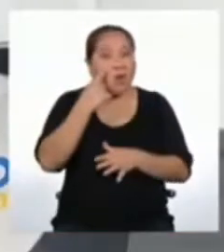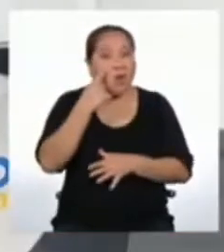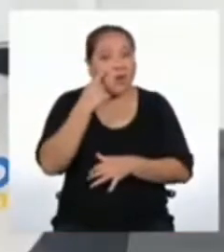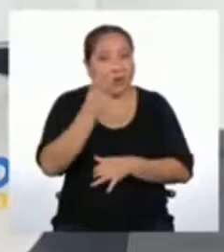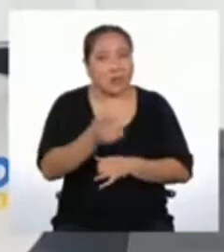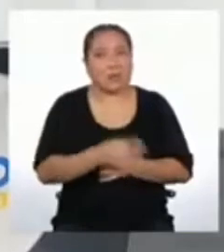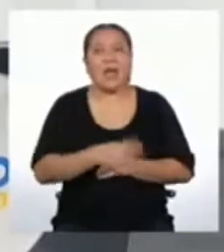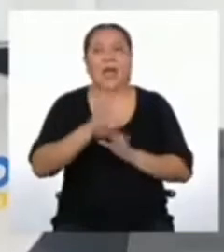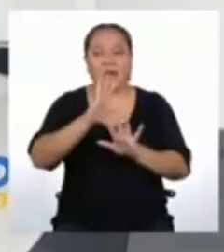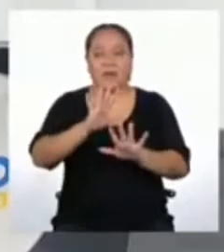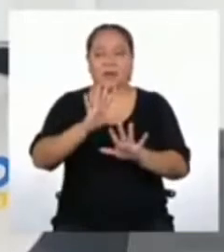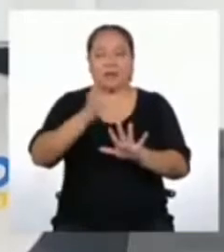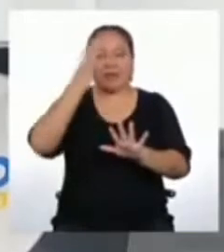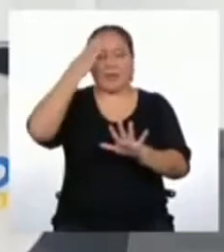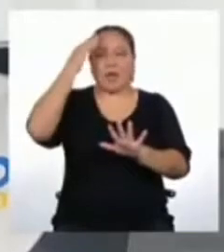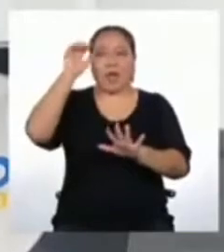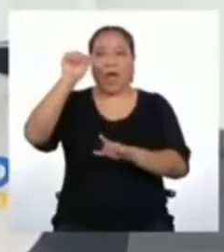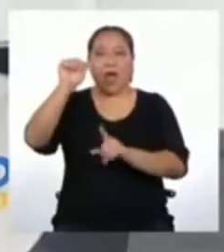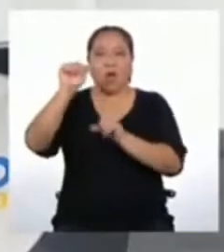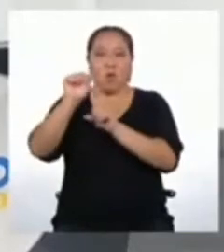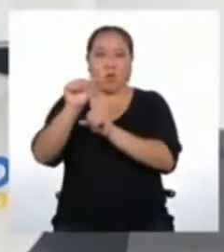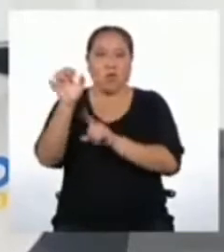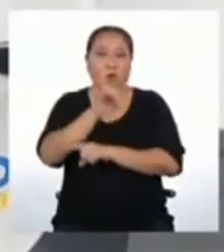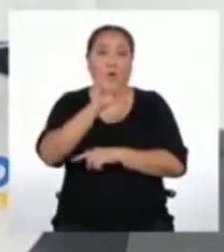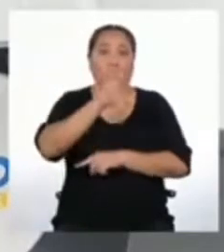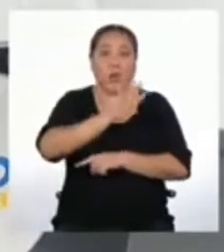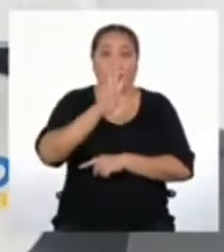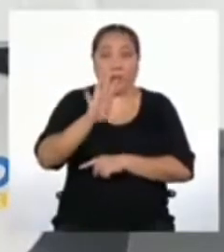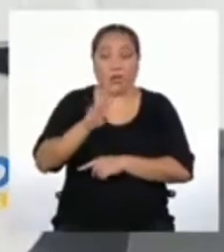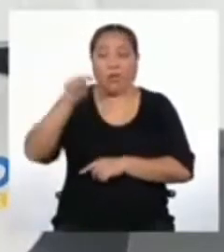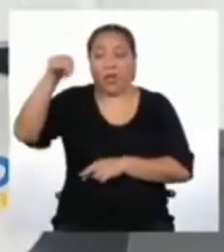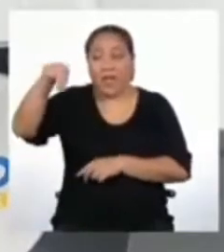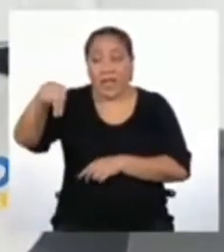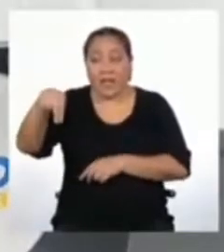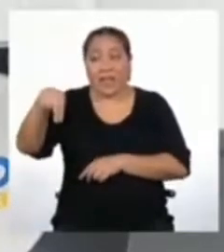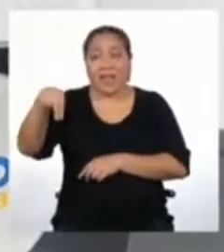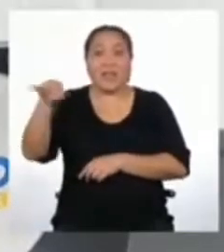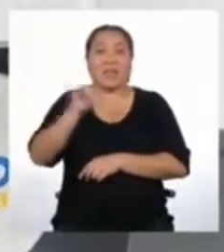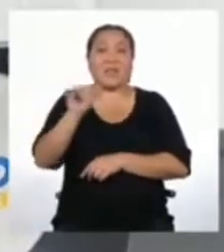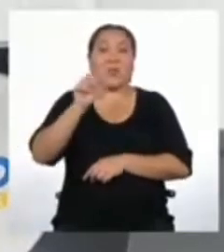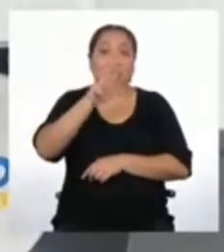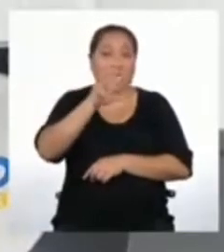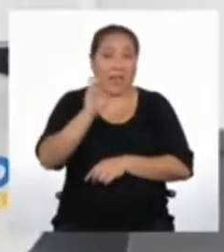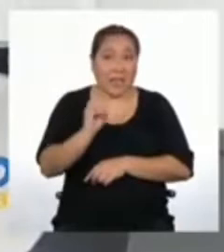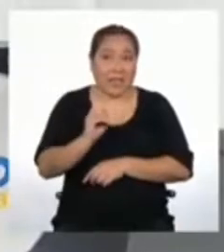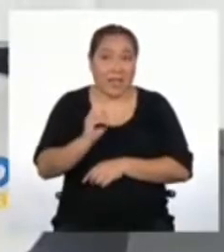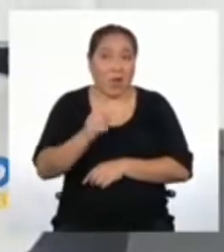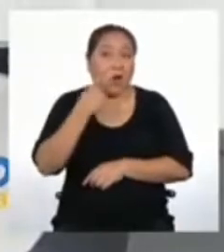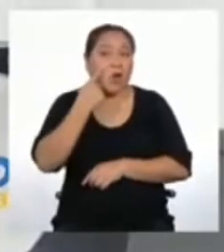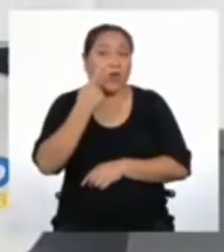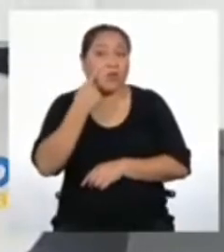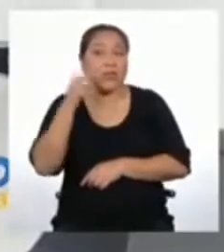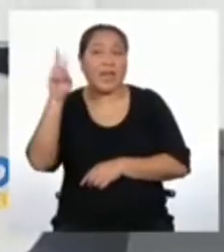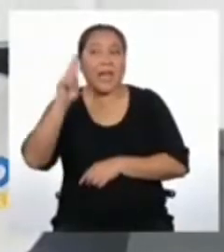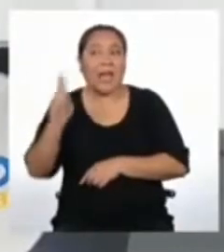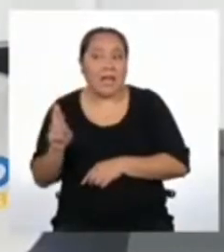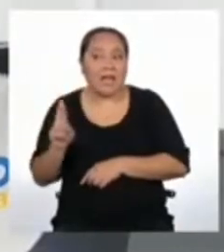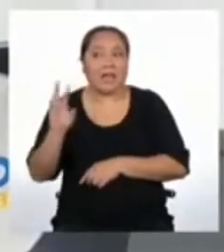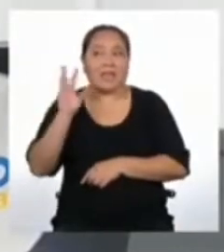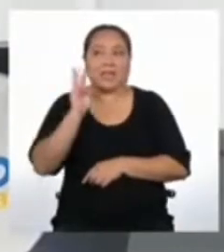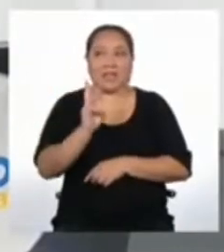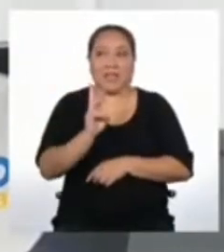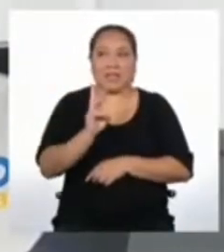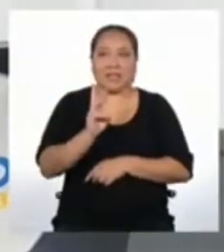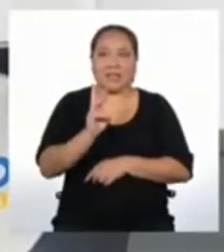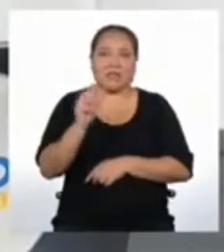ver, sabemos que A sub 1 es 44 y que nuestra N equivale a 30. Conocemos que la razón es 6, pero aquí